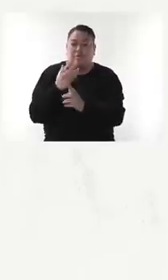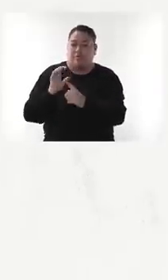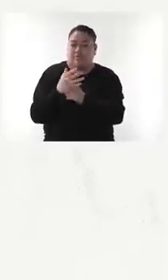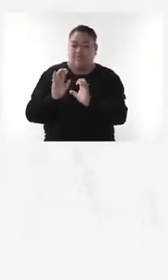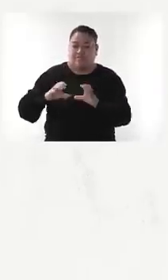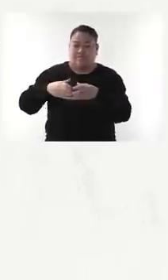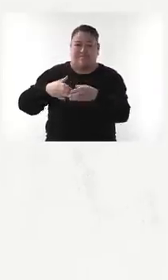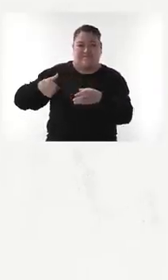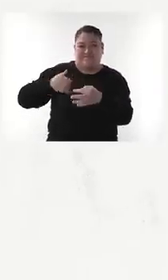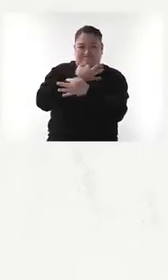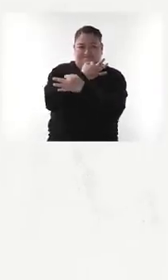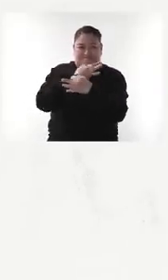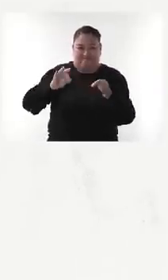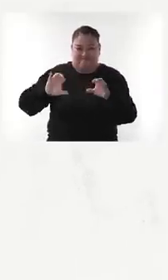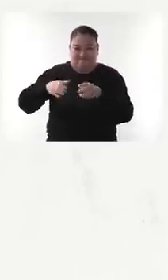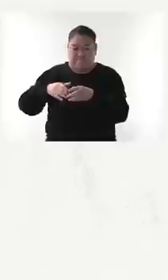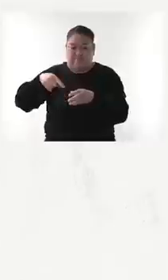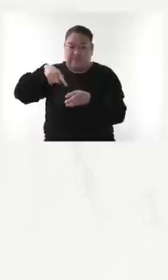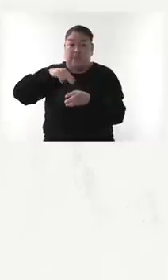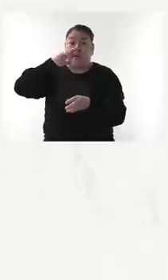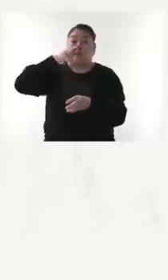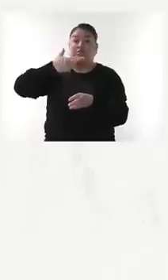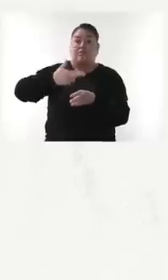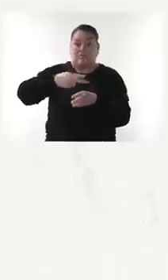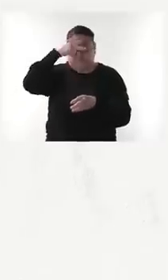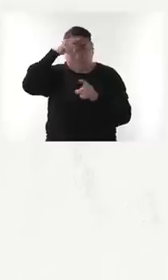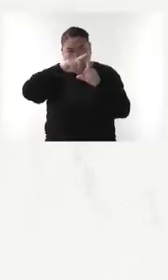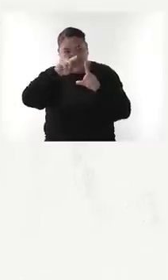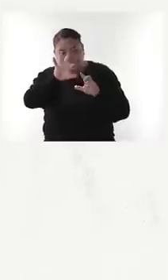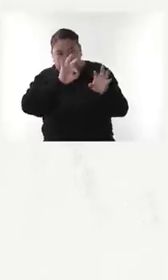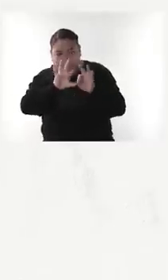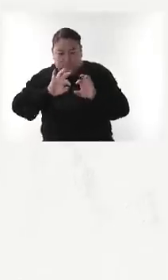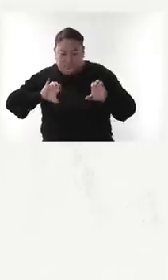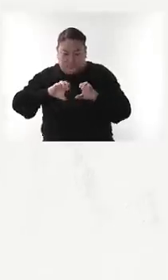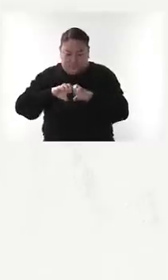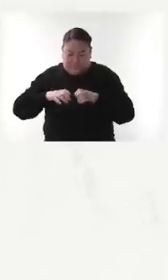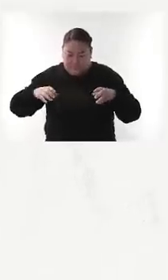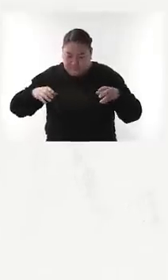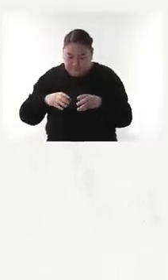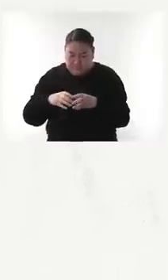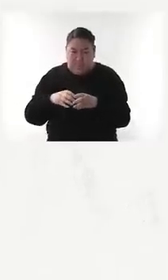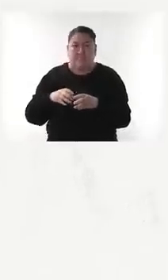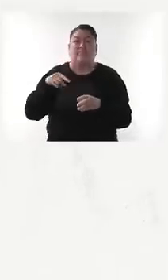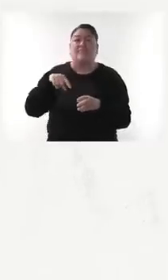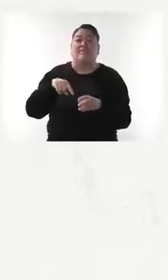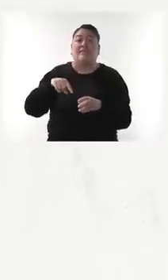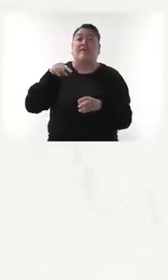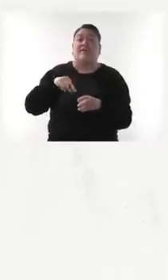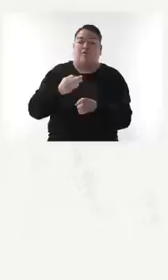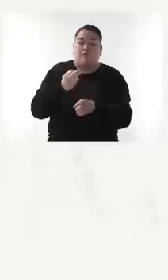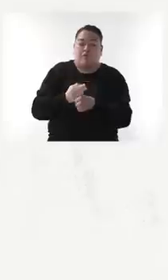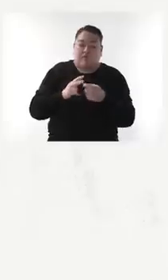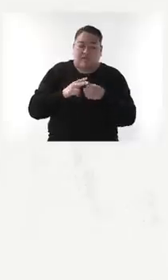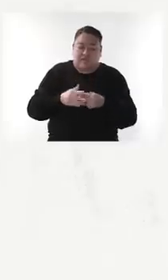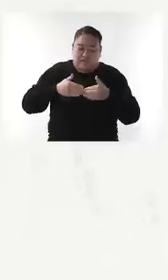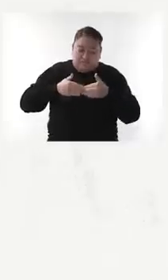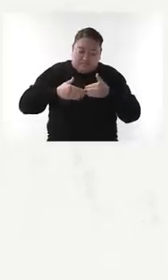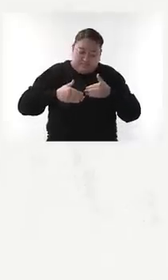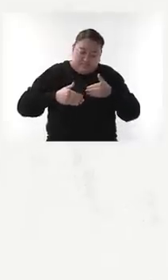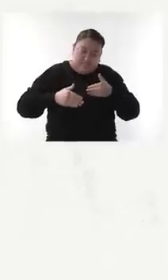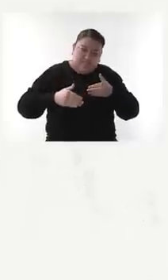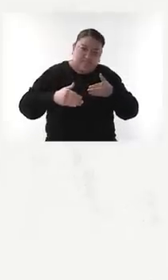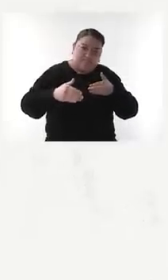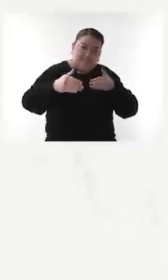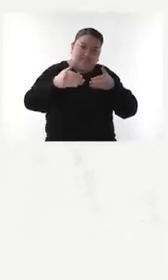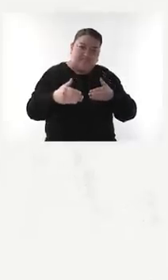encargado de las selecciones nacionales respecto de aquí al 23